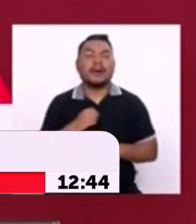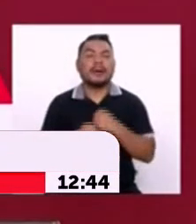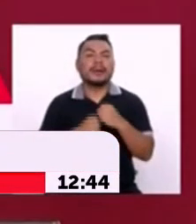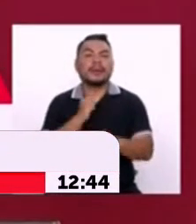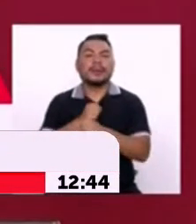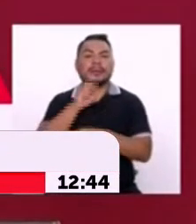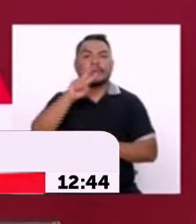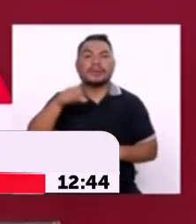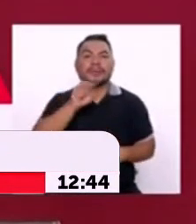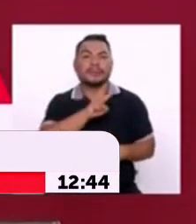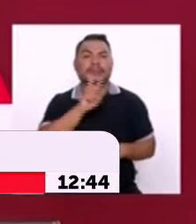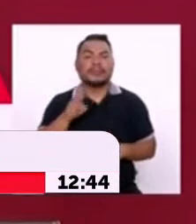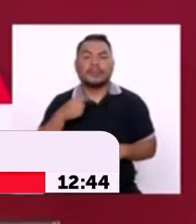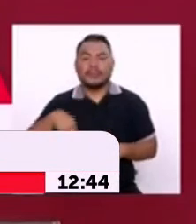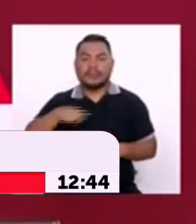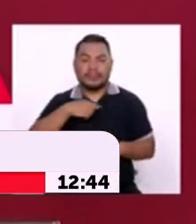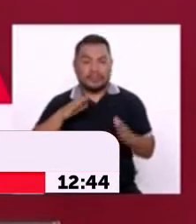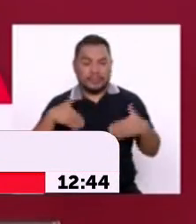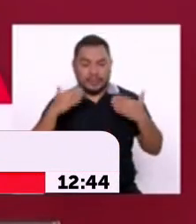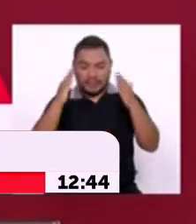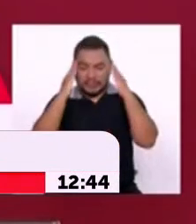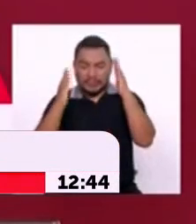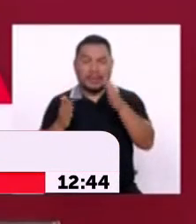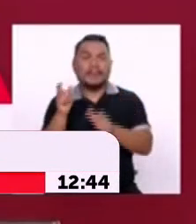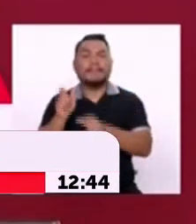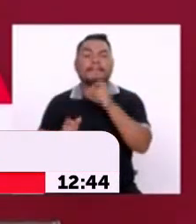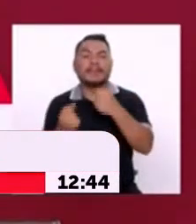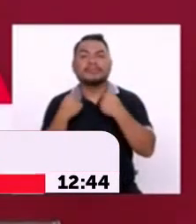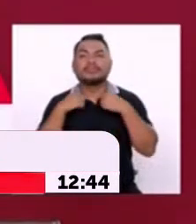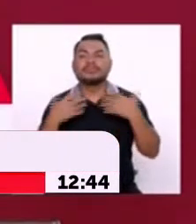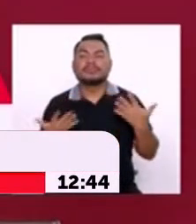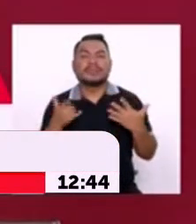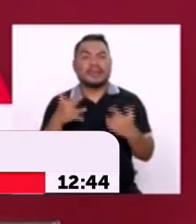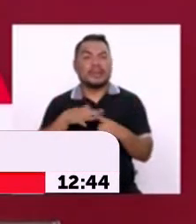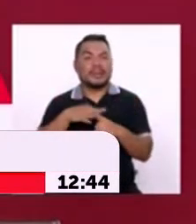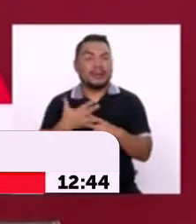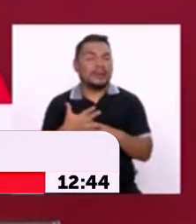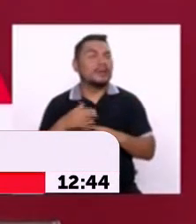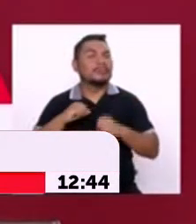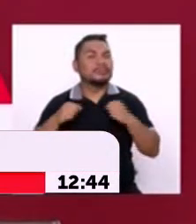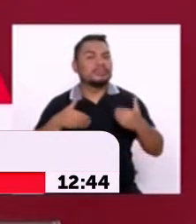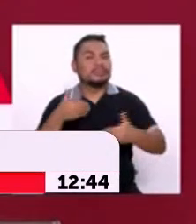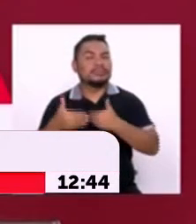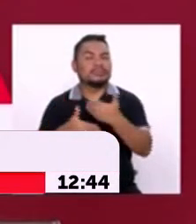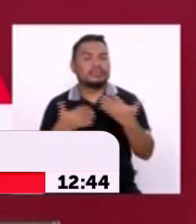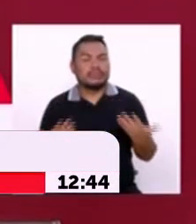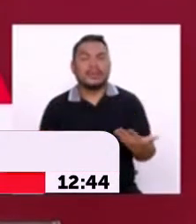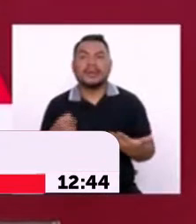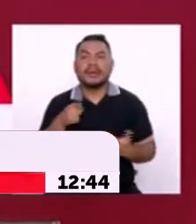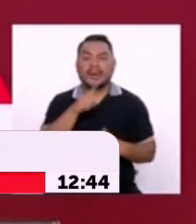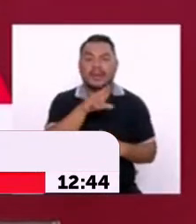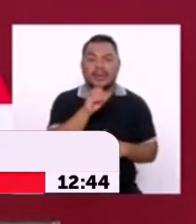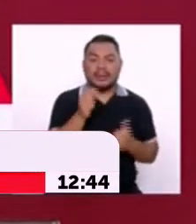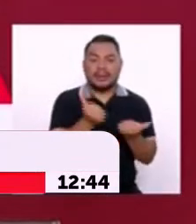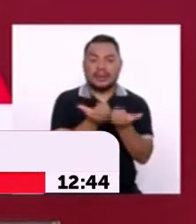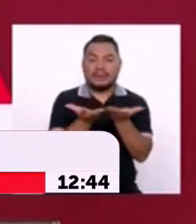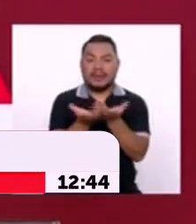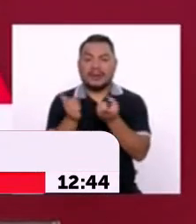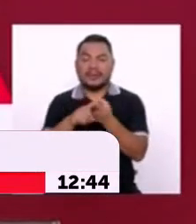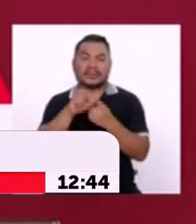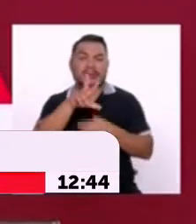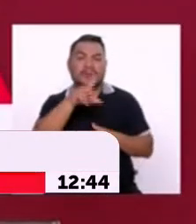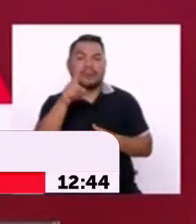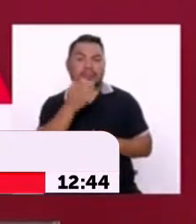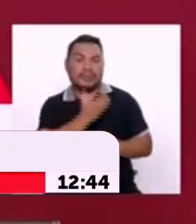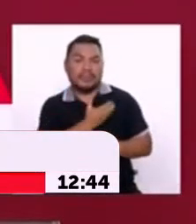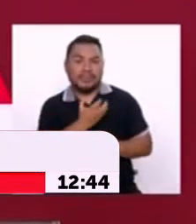diciembre del 2022 para atender a las personas afectadas en el contexto de las movilizaciones entre el 10 de abril y el